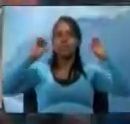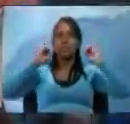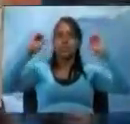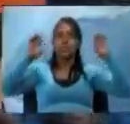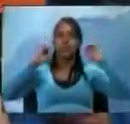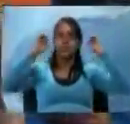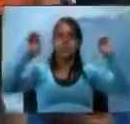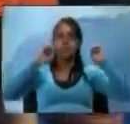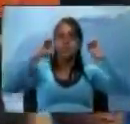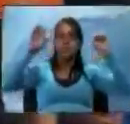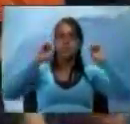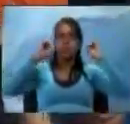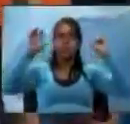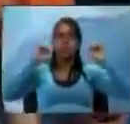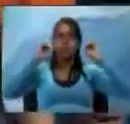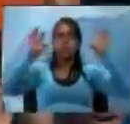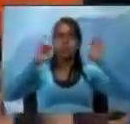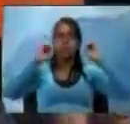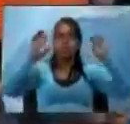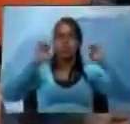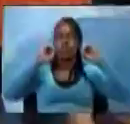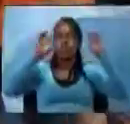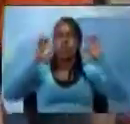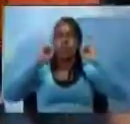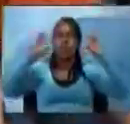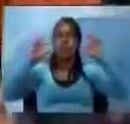Gloria a Dios, gloria a Dios.